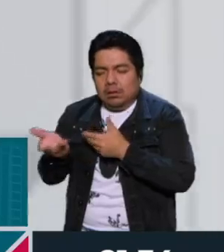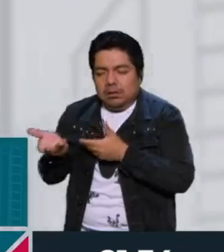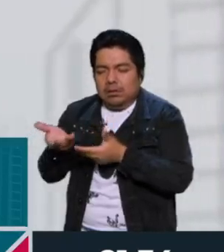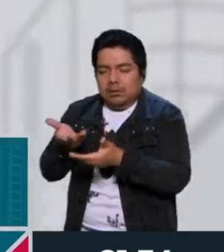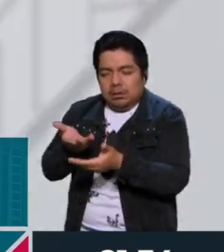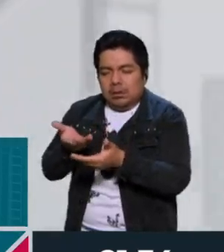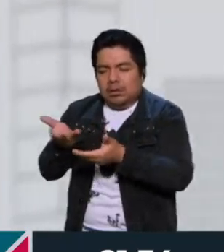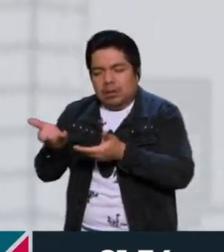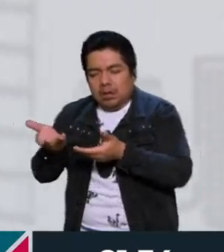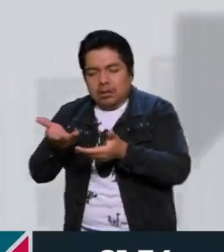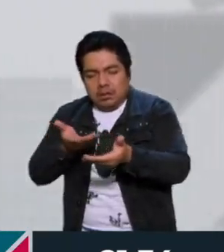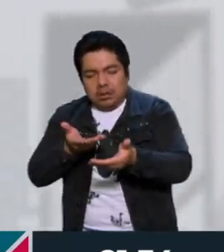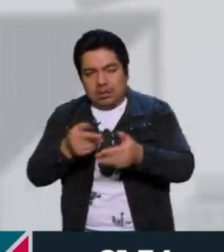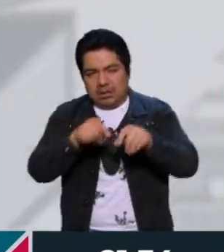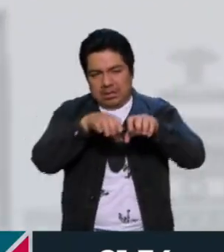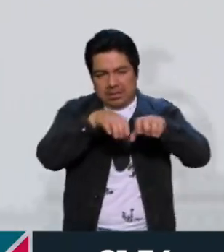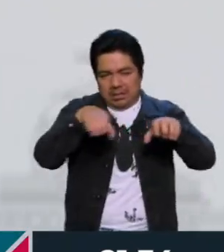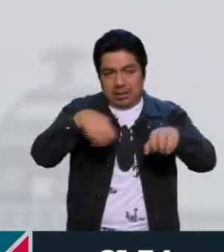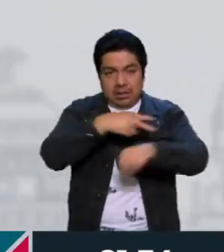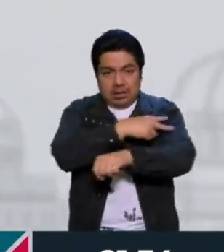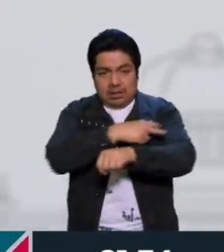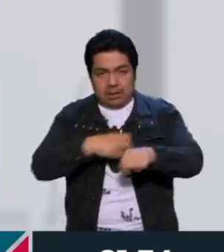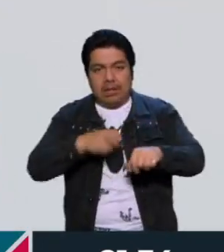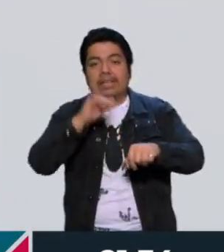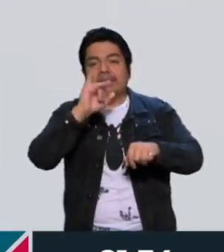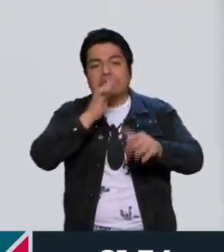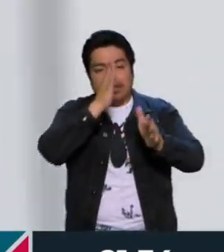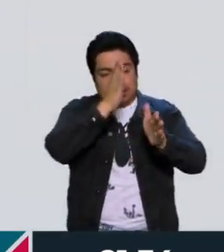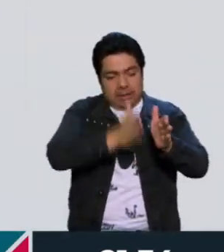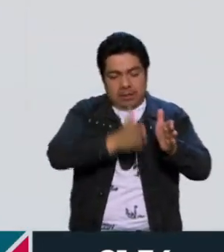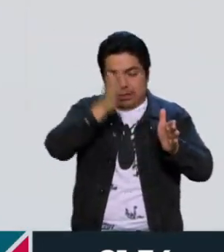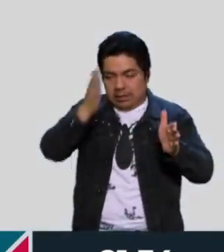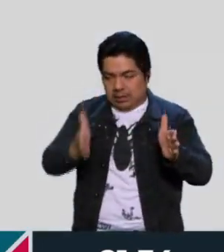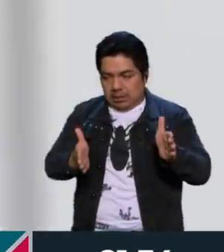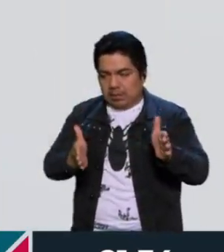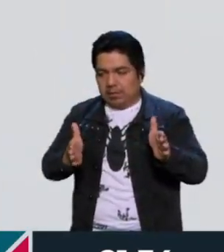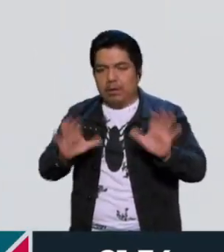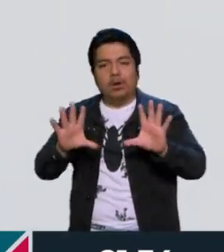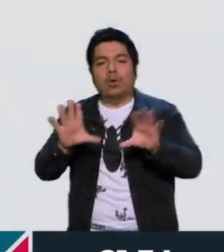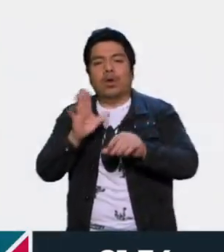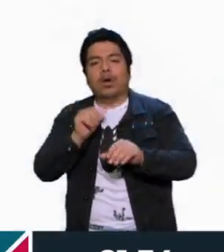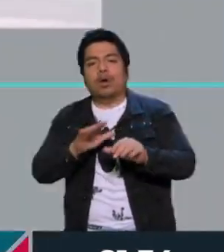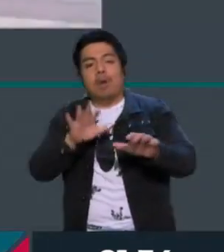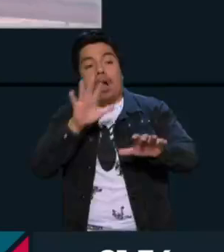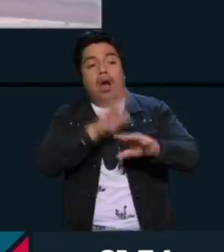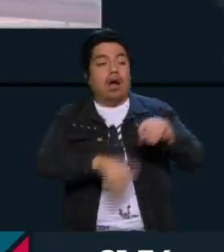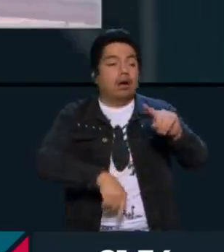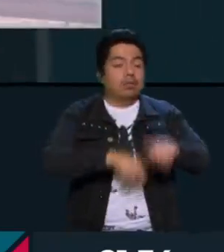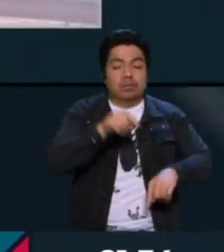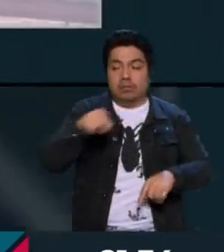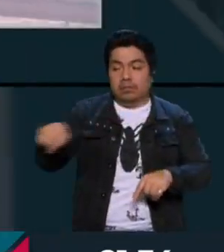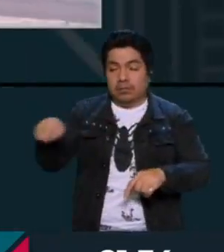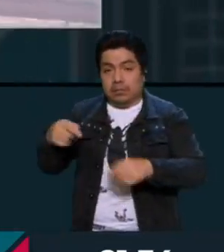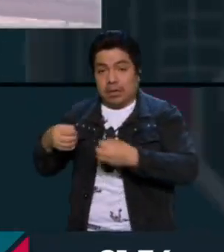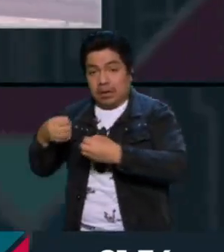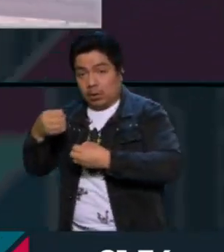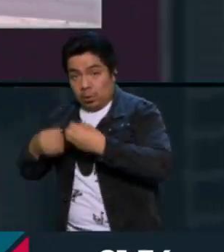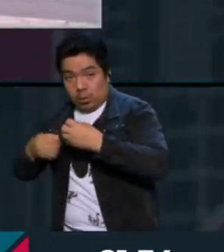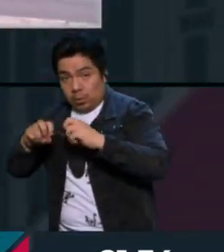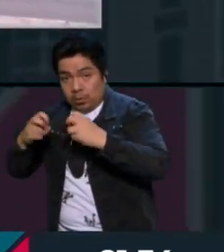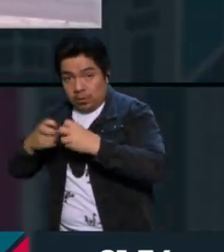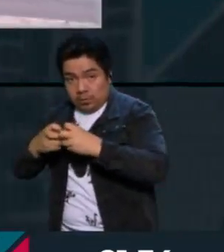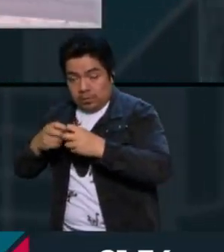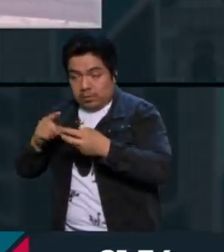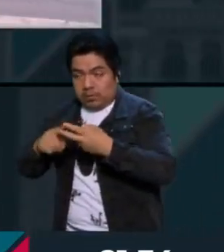entre poderes. Debe de ser, sí, una división, pero no es una anulación. O sea, hasta los propios ministros, jueces